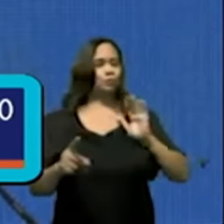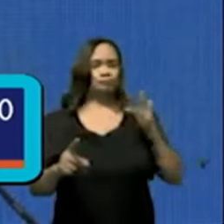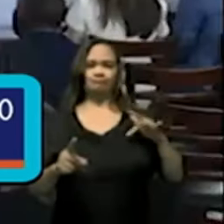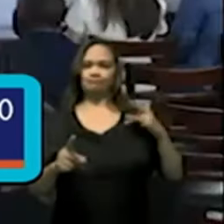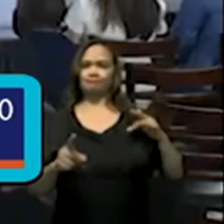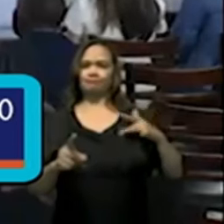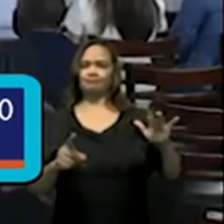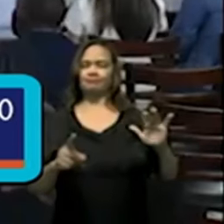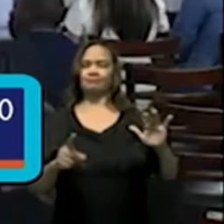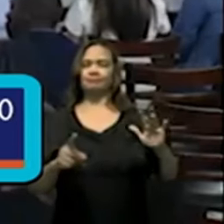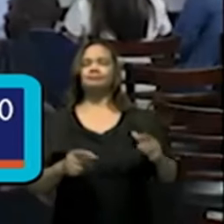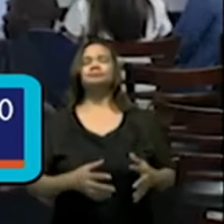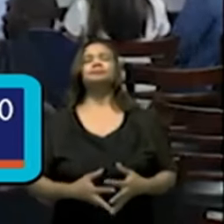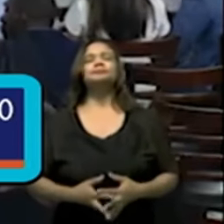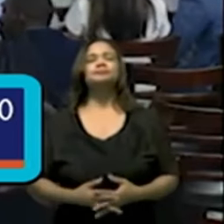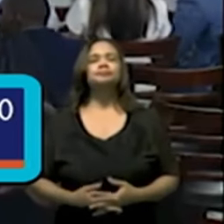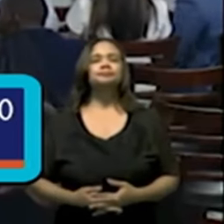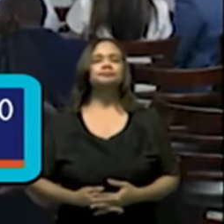Abinader.